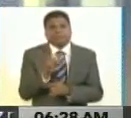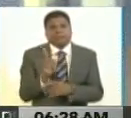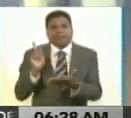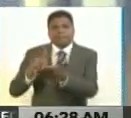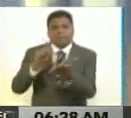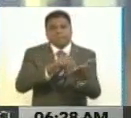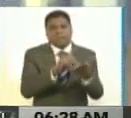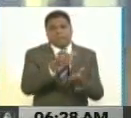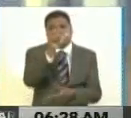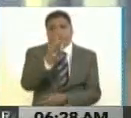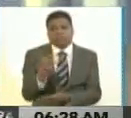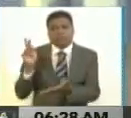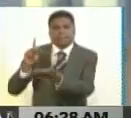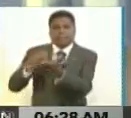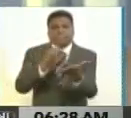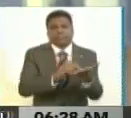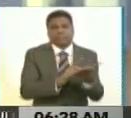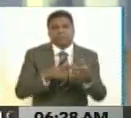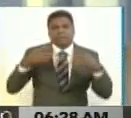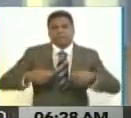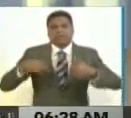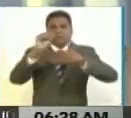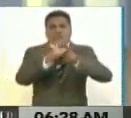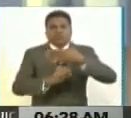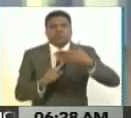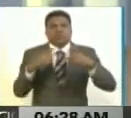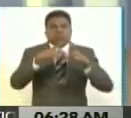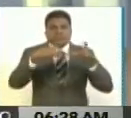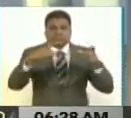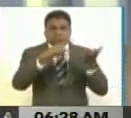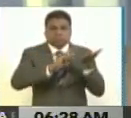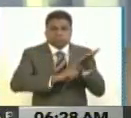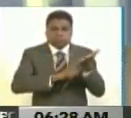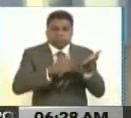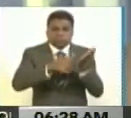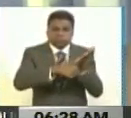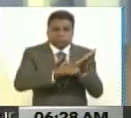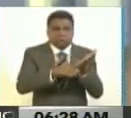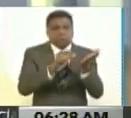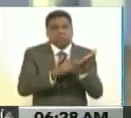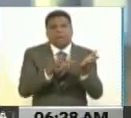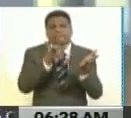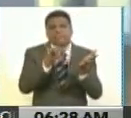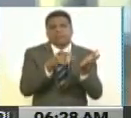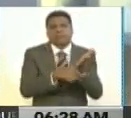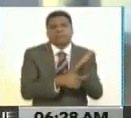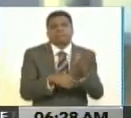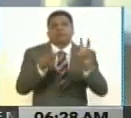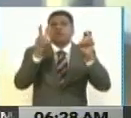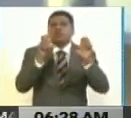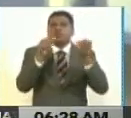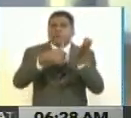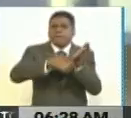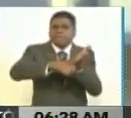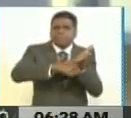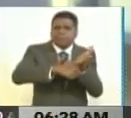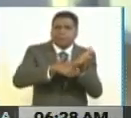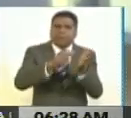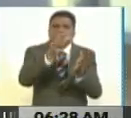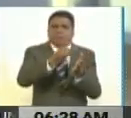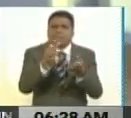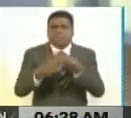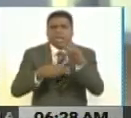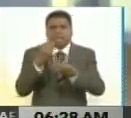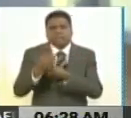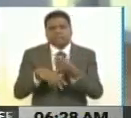Mercosur. Es decir, se estaba conformando en base a esa nueva ciudadanía o sujeto político que se estaba formando